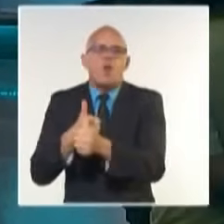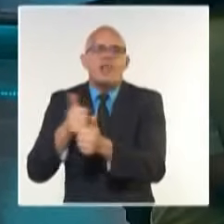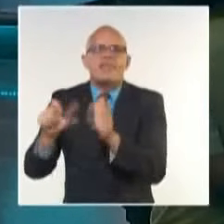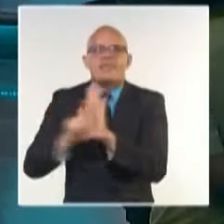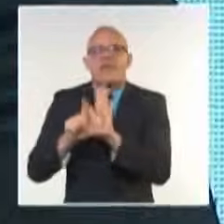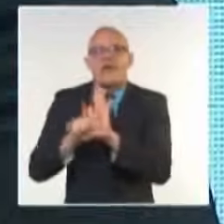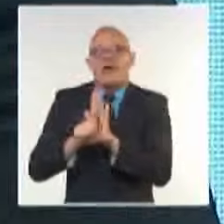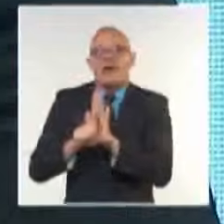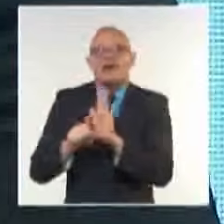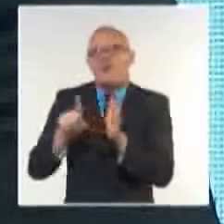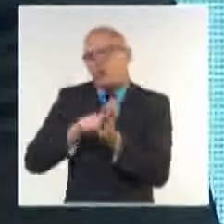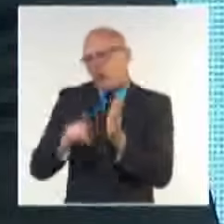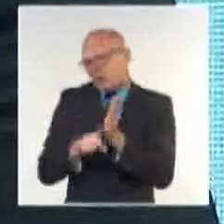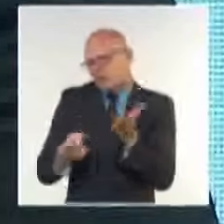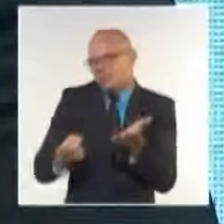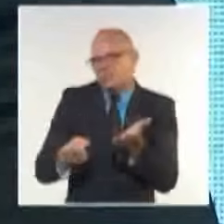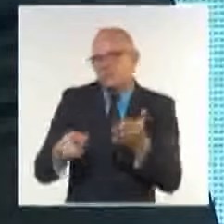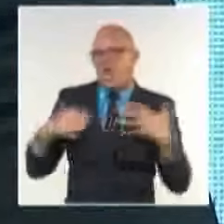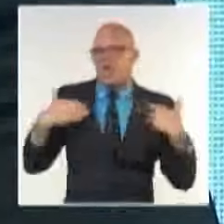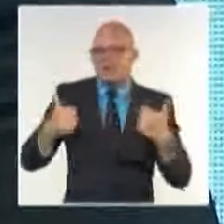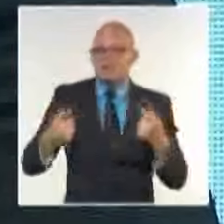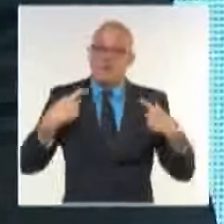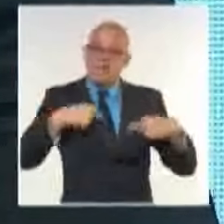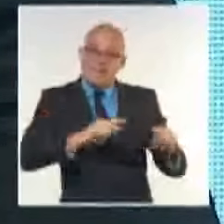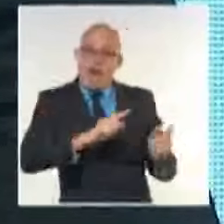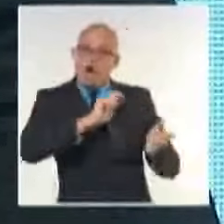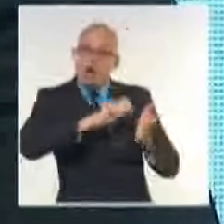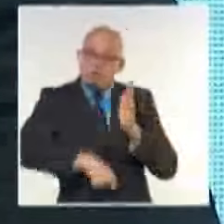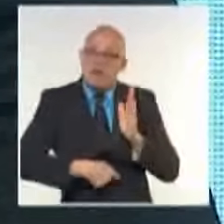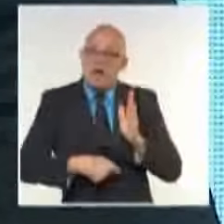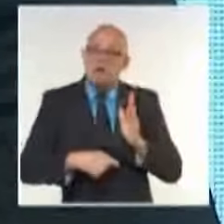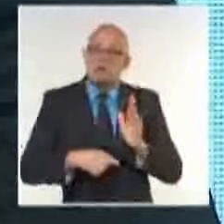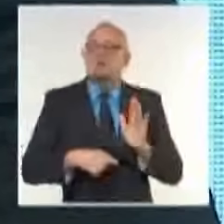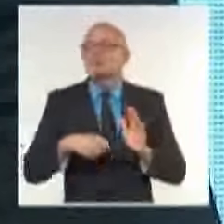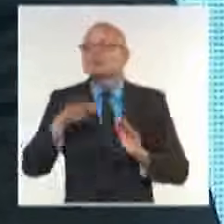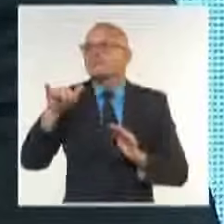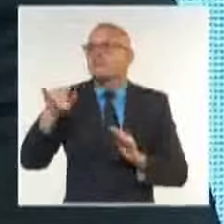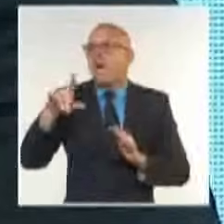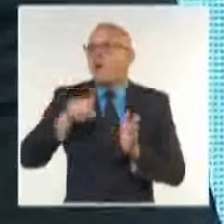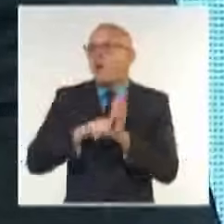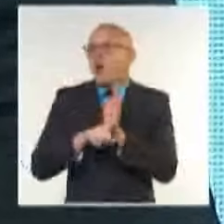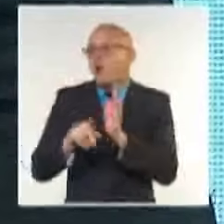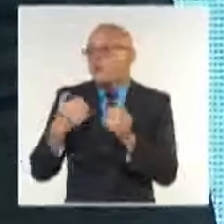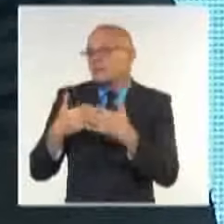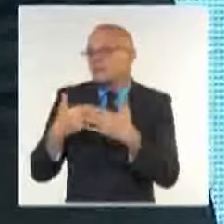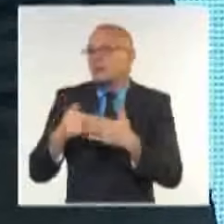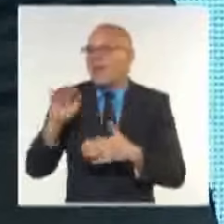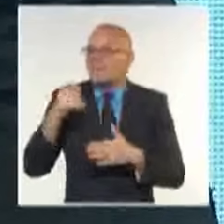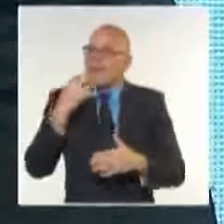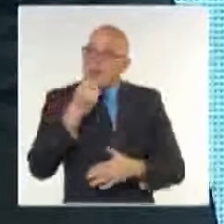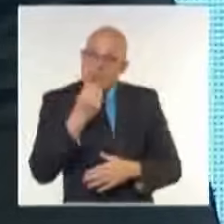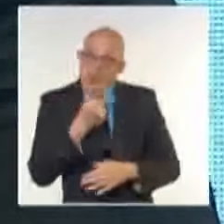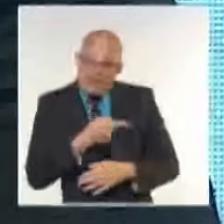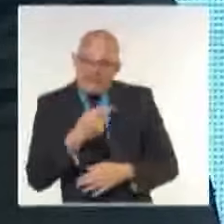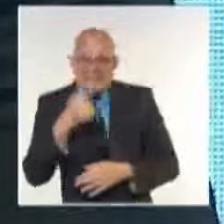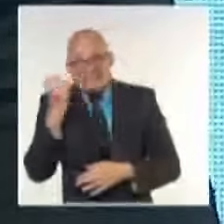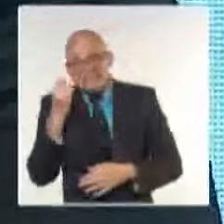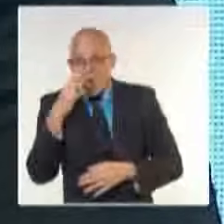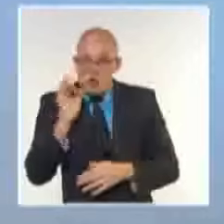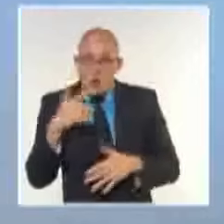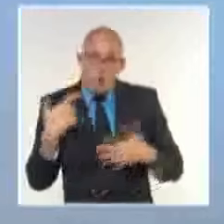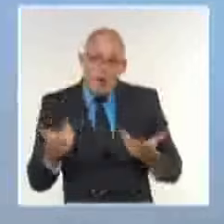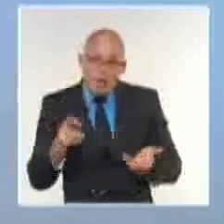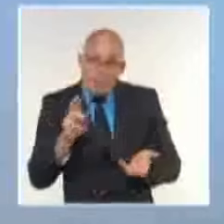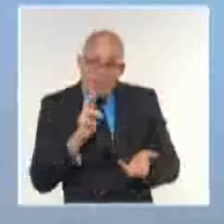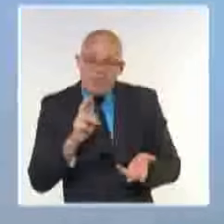Y además, también hay comités de contratación que se negaron cuestionaron. también. Y entonces los Y jefes alguna- dijeron, a y pesar de